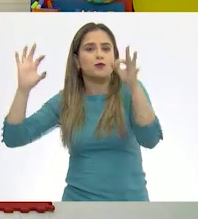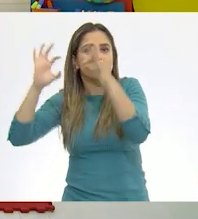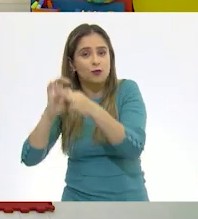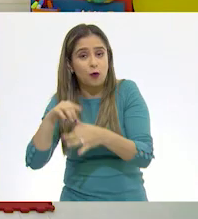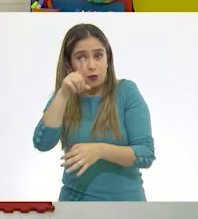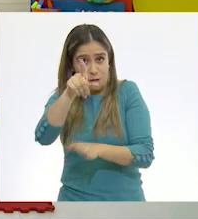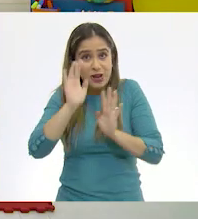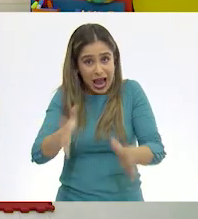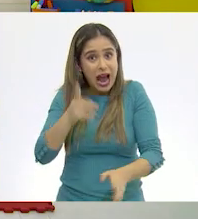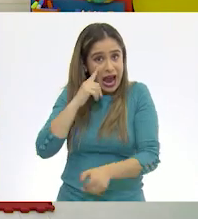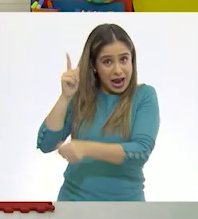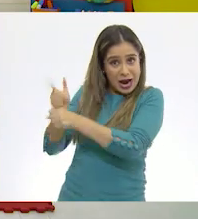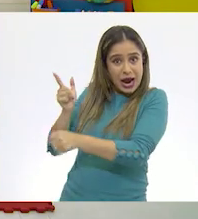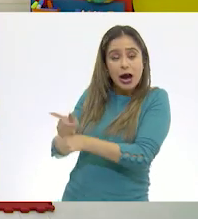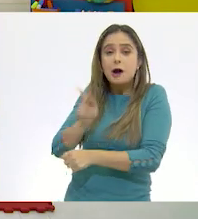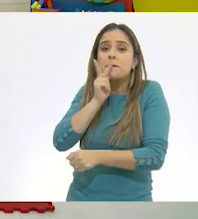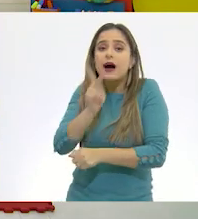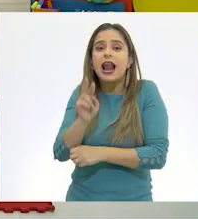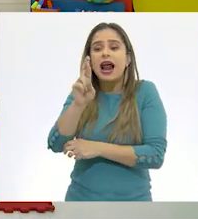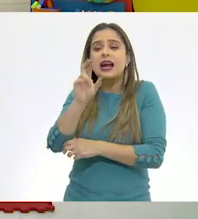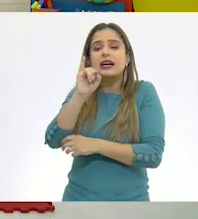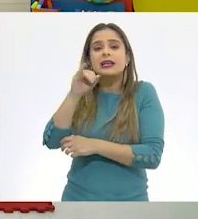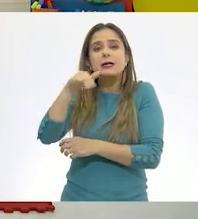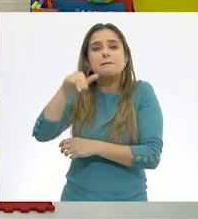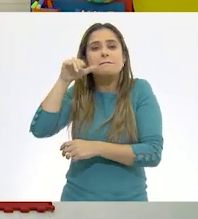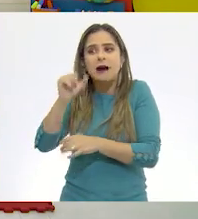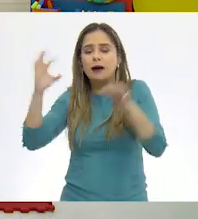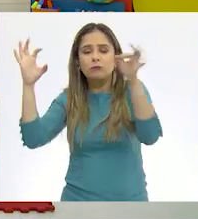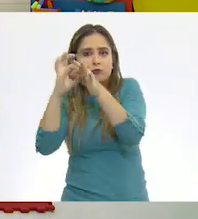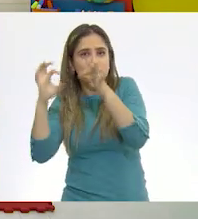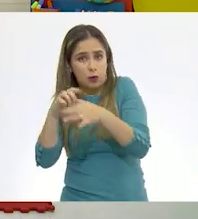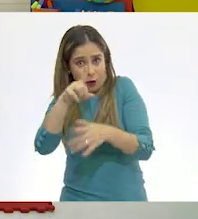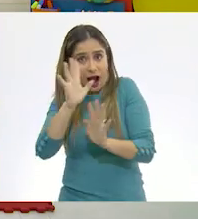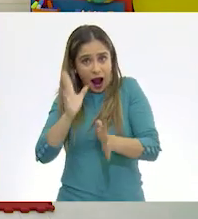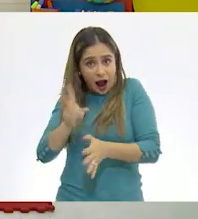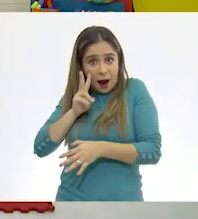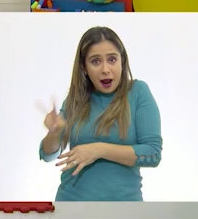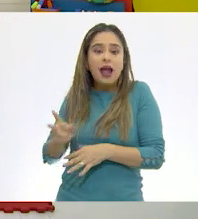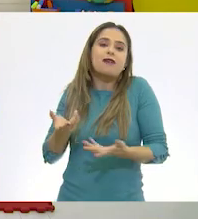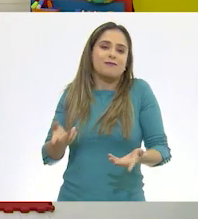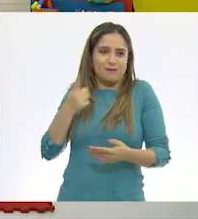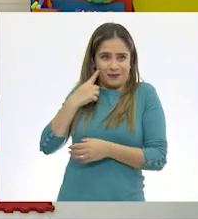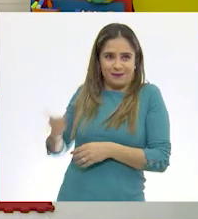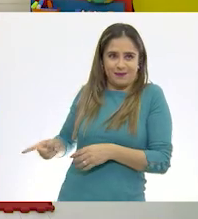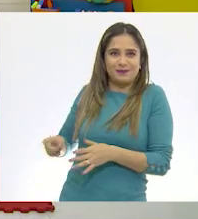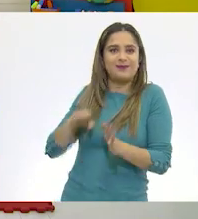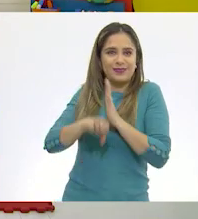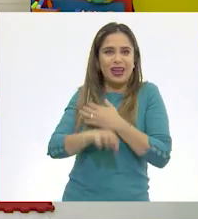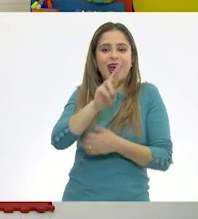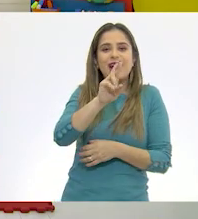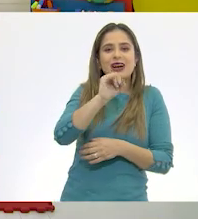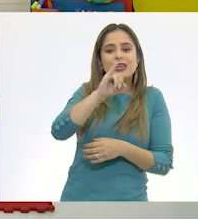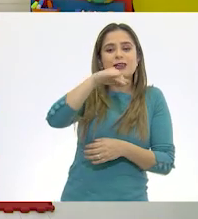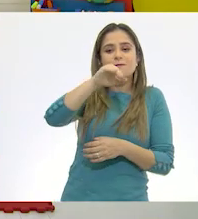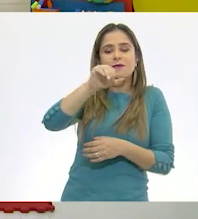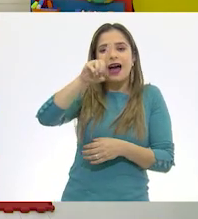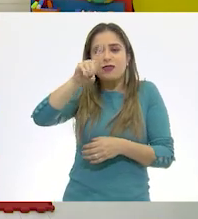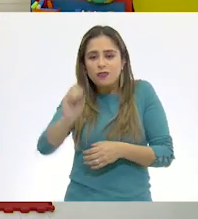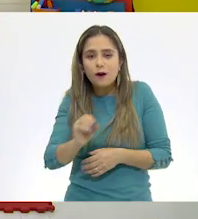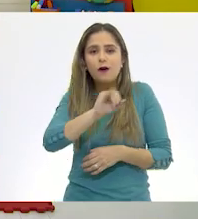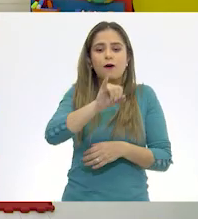que riman? ¡Rimando y jugando! ¡Sí! ¡Sí! ¡Otra, muy otra, bien.